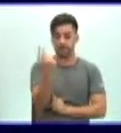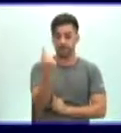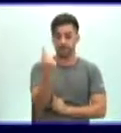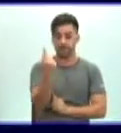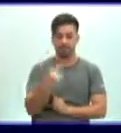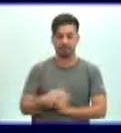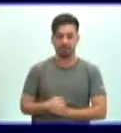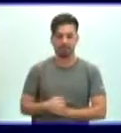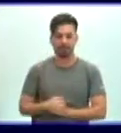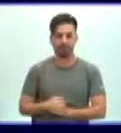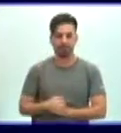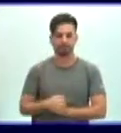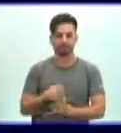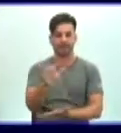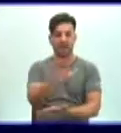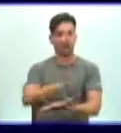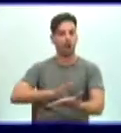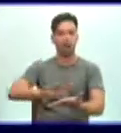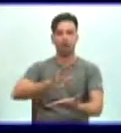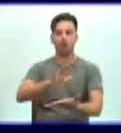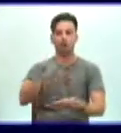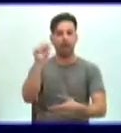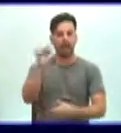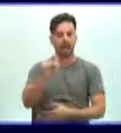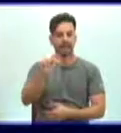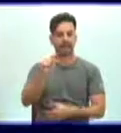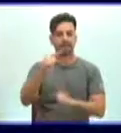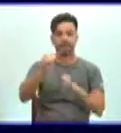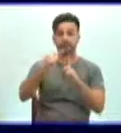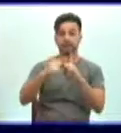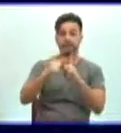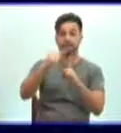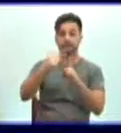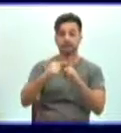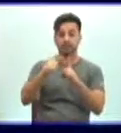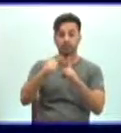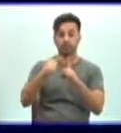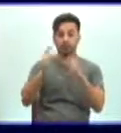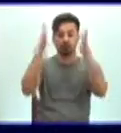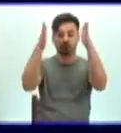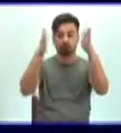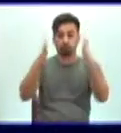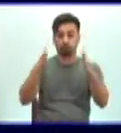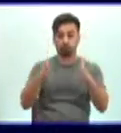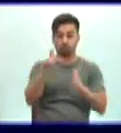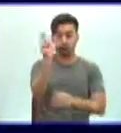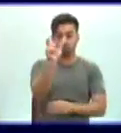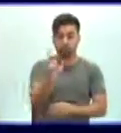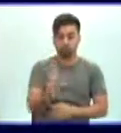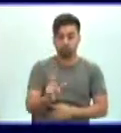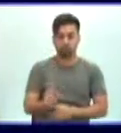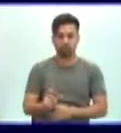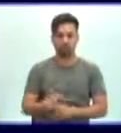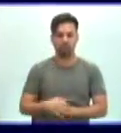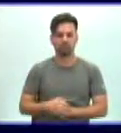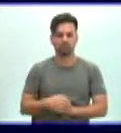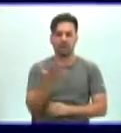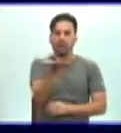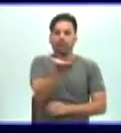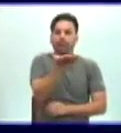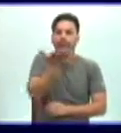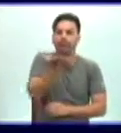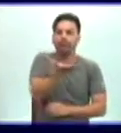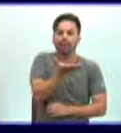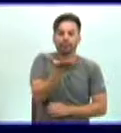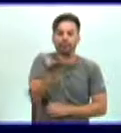atmosféricas de un lugar, es decir, temperatura, presión atmosférica, viento, humedad y